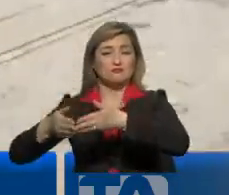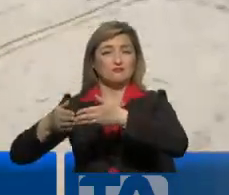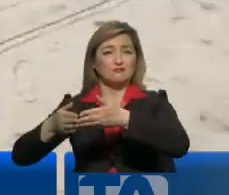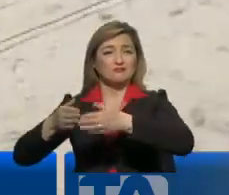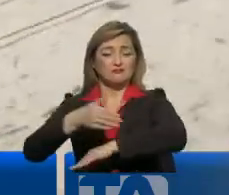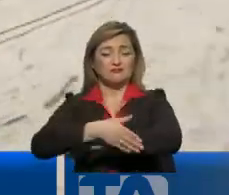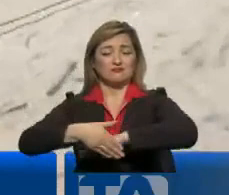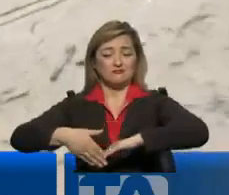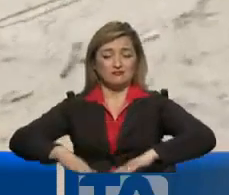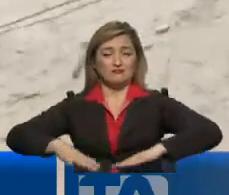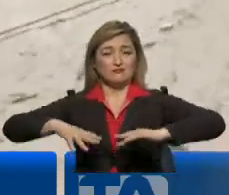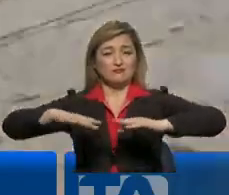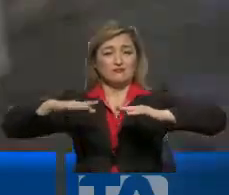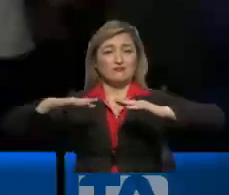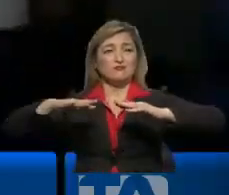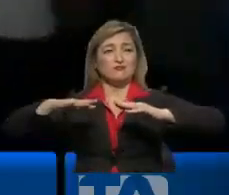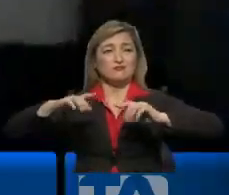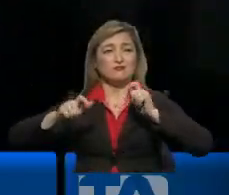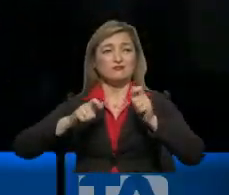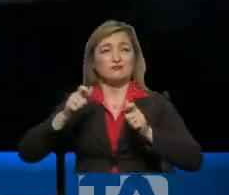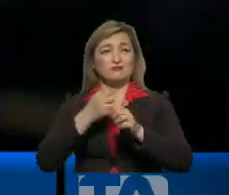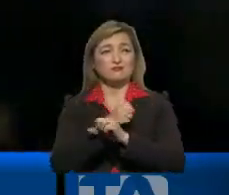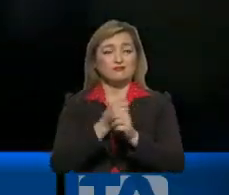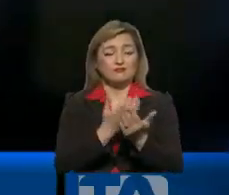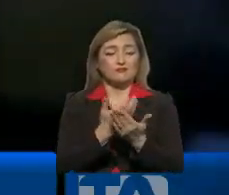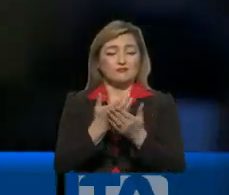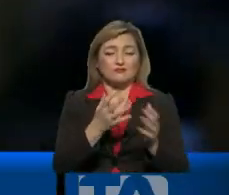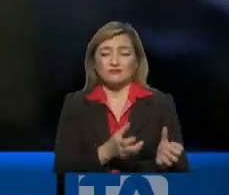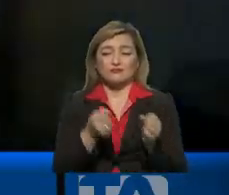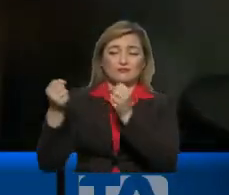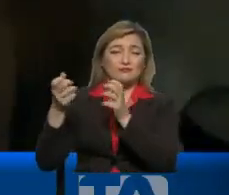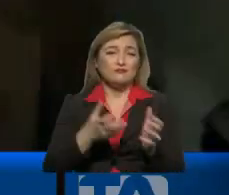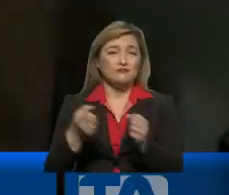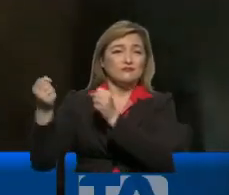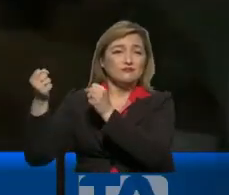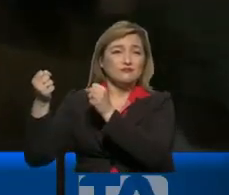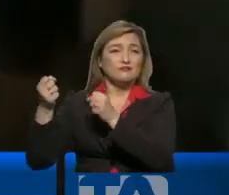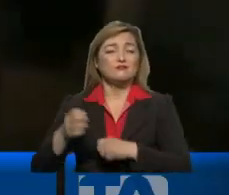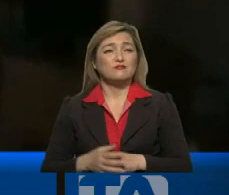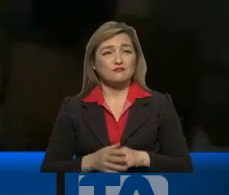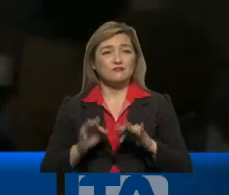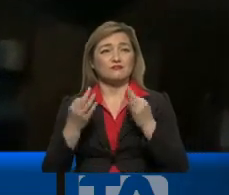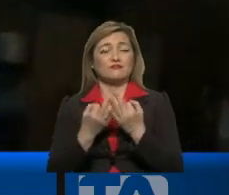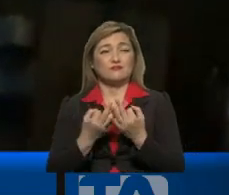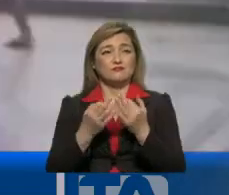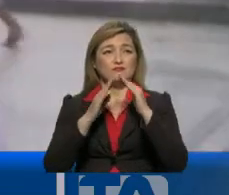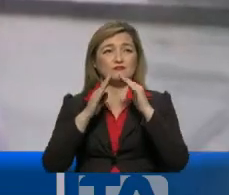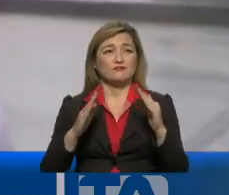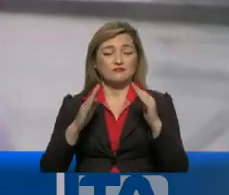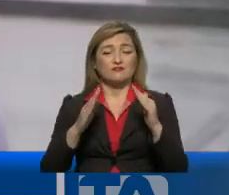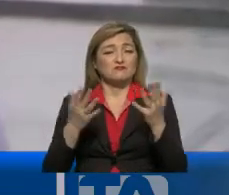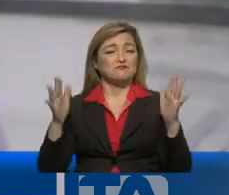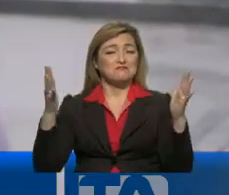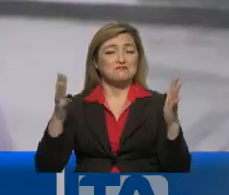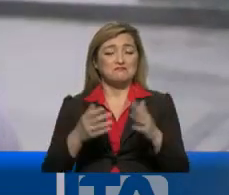calles inundándose. Los ciudadanos trataban de salvar los pocos enseres que podían. Más de una familia se quedó sin hogar.